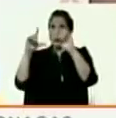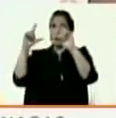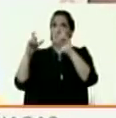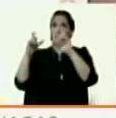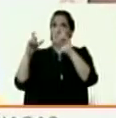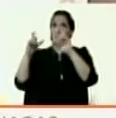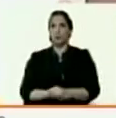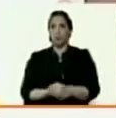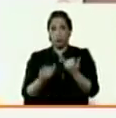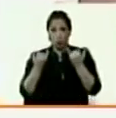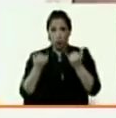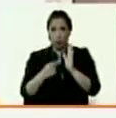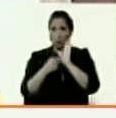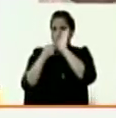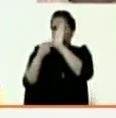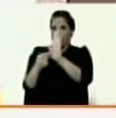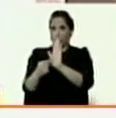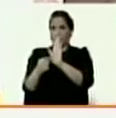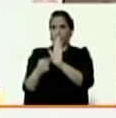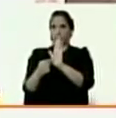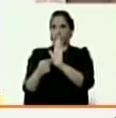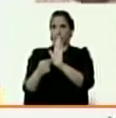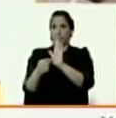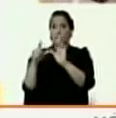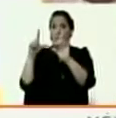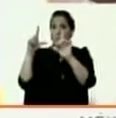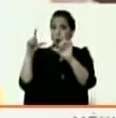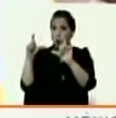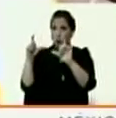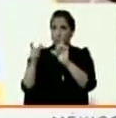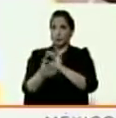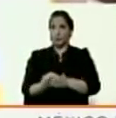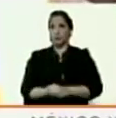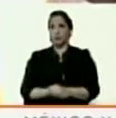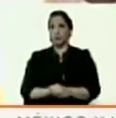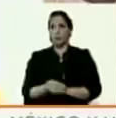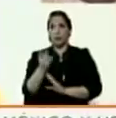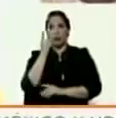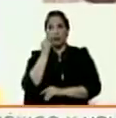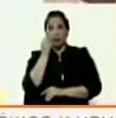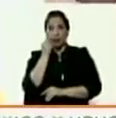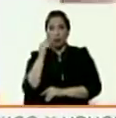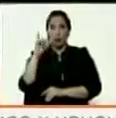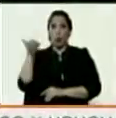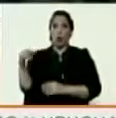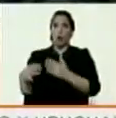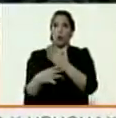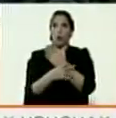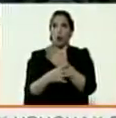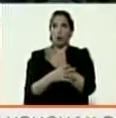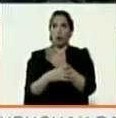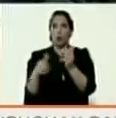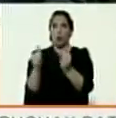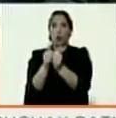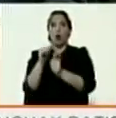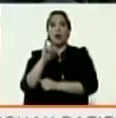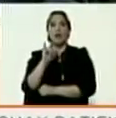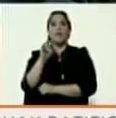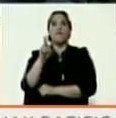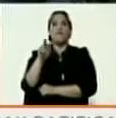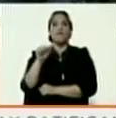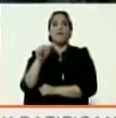que está en este momento. La fotografía del señor Juan Guaidó con Iván Pozo,